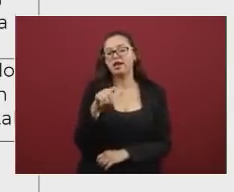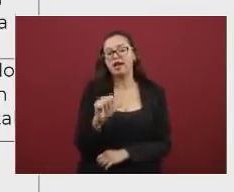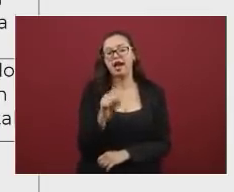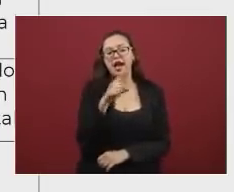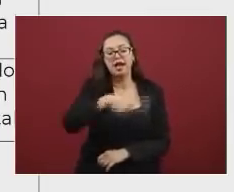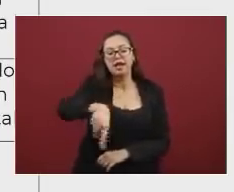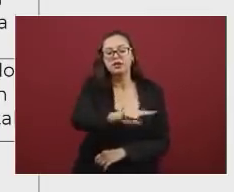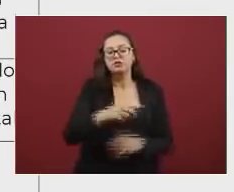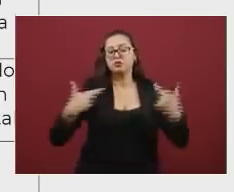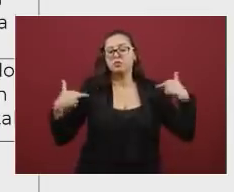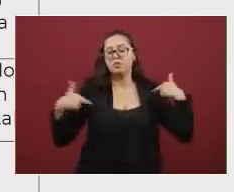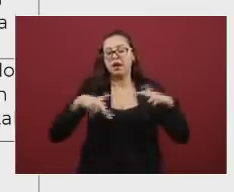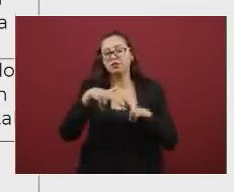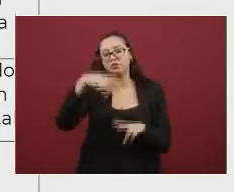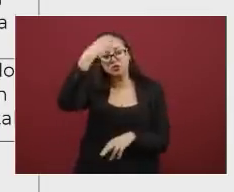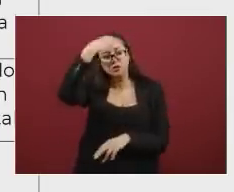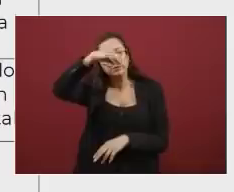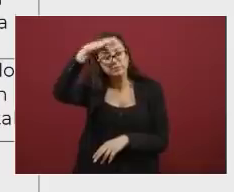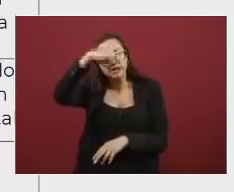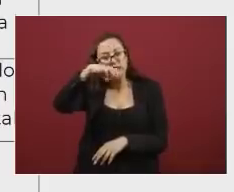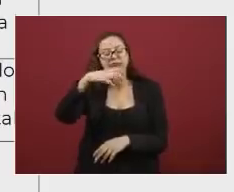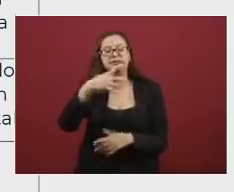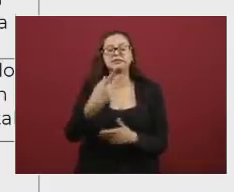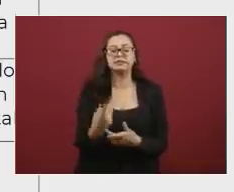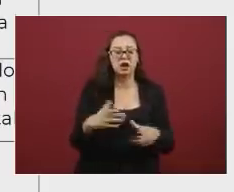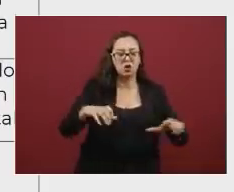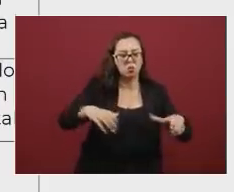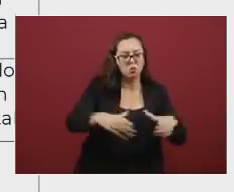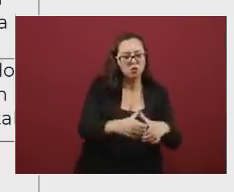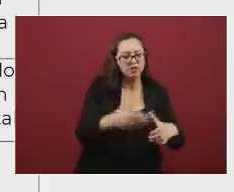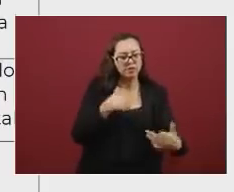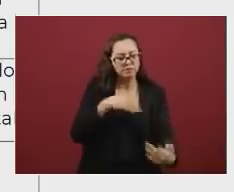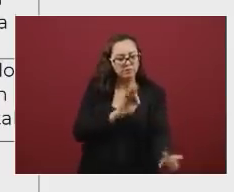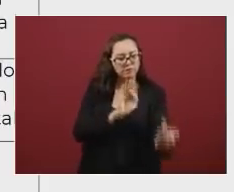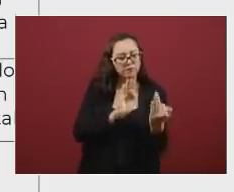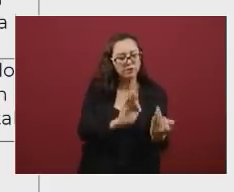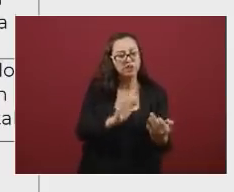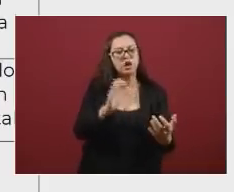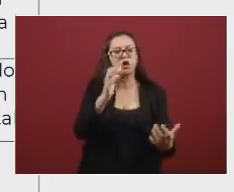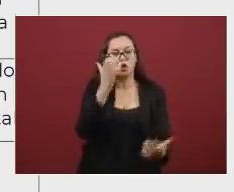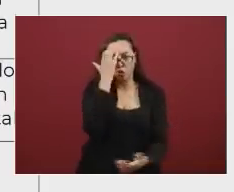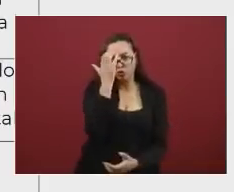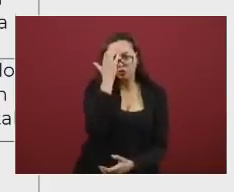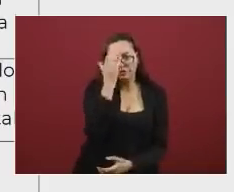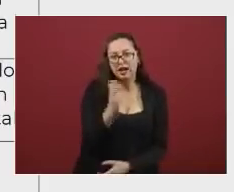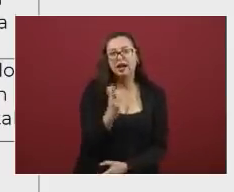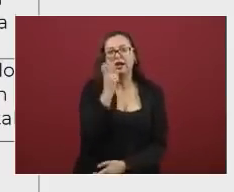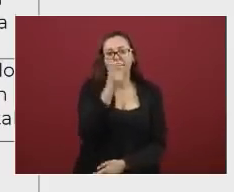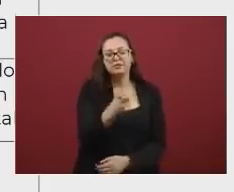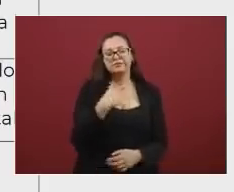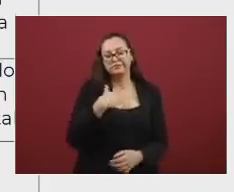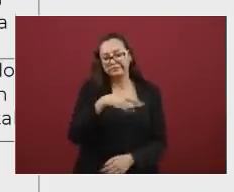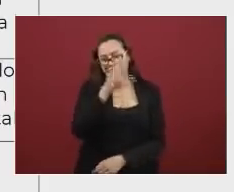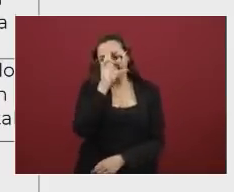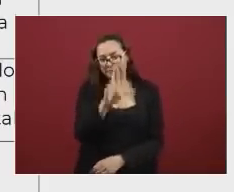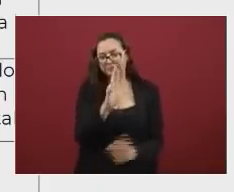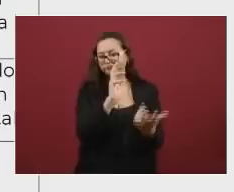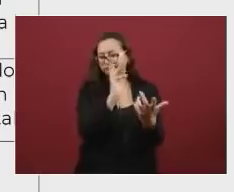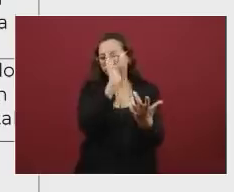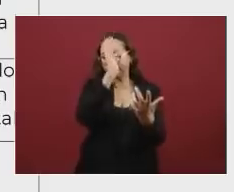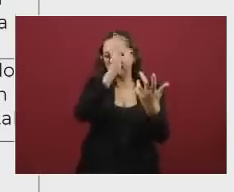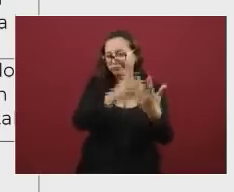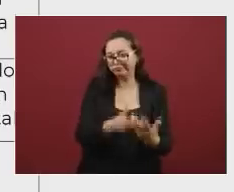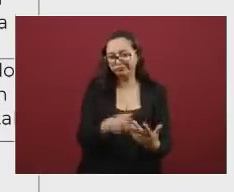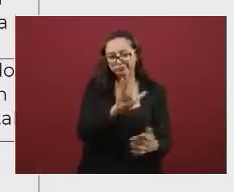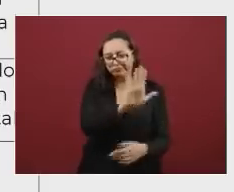y los maestros en clase y frente a sus comunidades. Entonces se va a dar este enfoque regional y local a la educación. Un